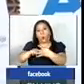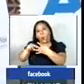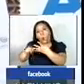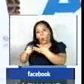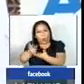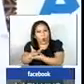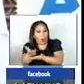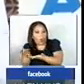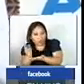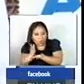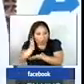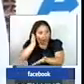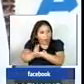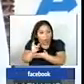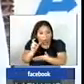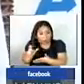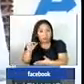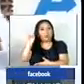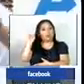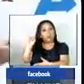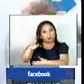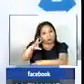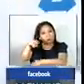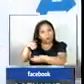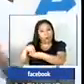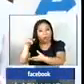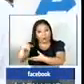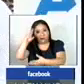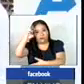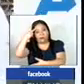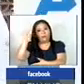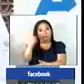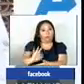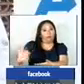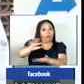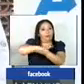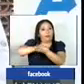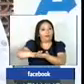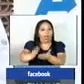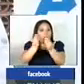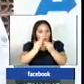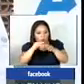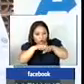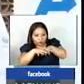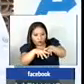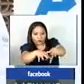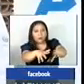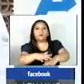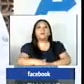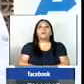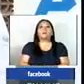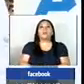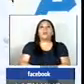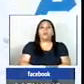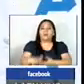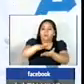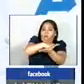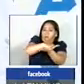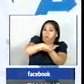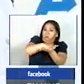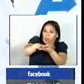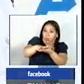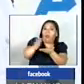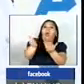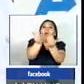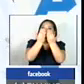vertebrados, que son un indicador biológico de la calidad de agua superficial. Entonces, la calidad es un